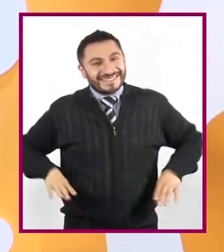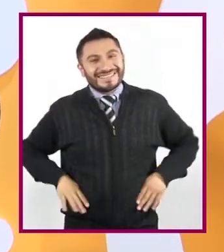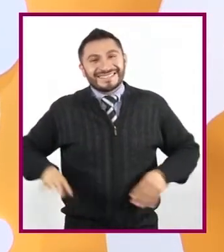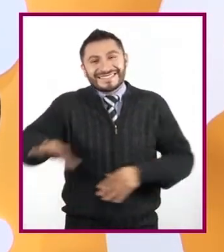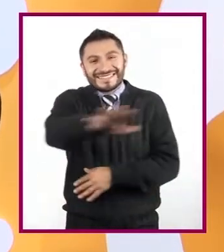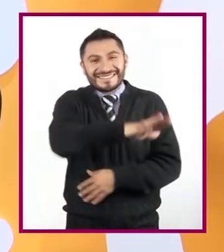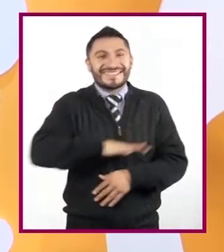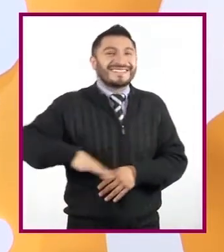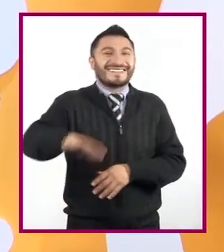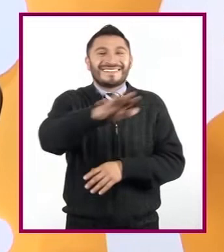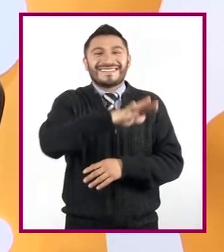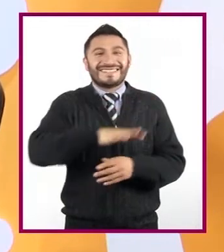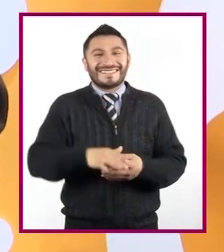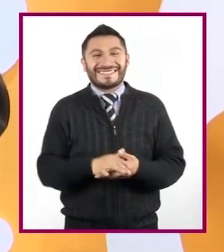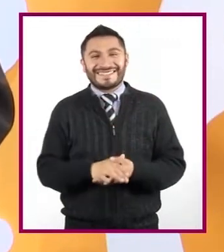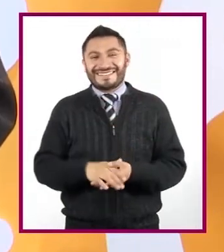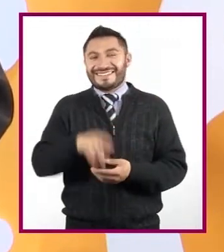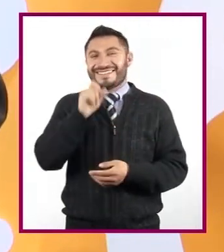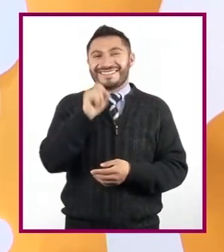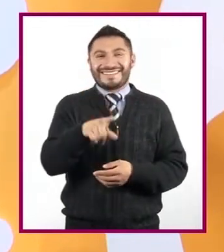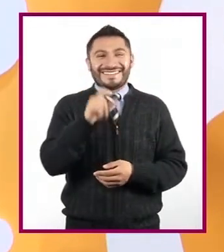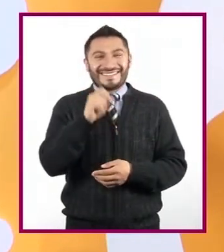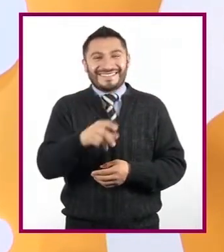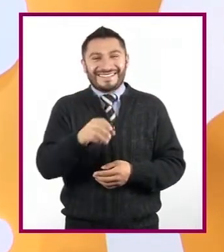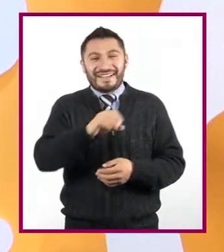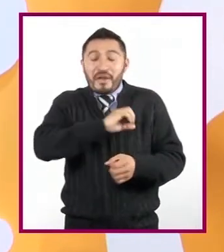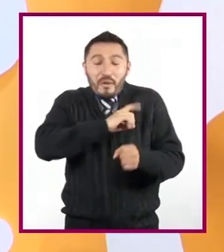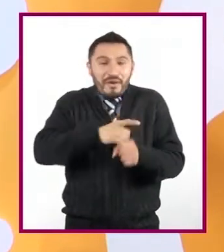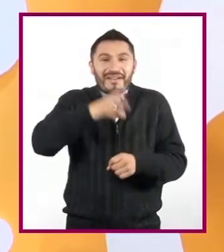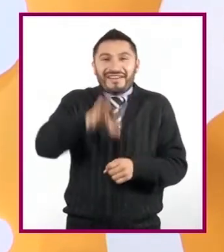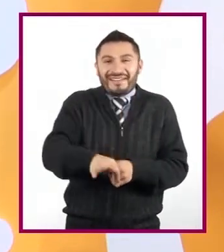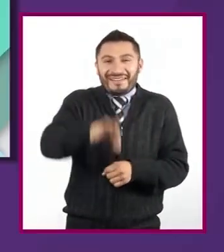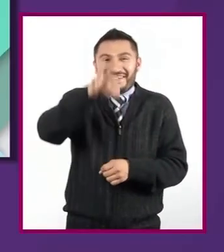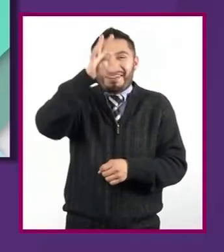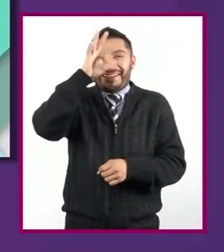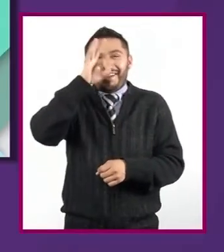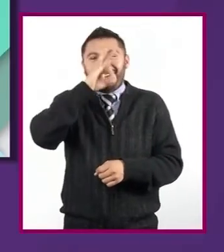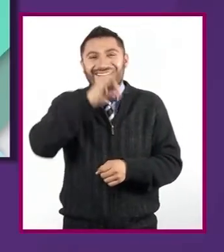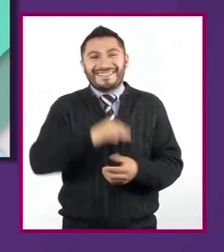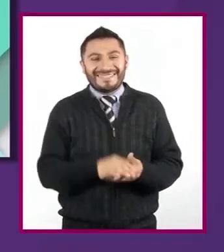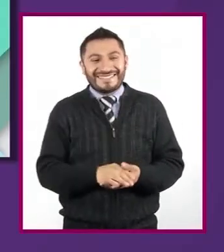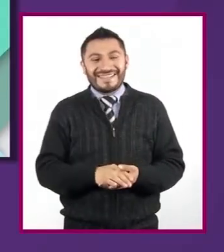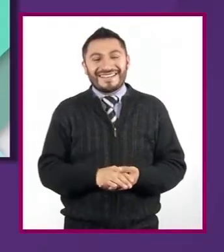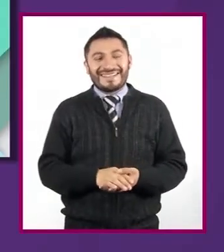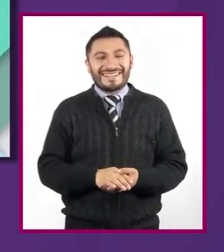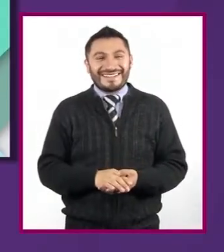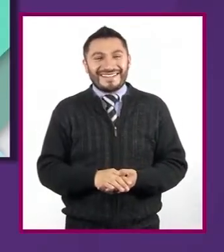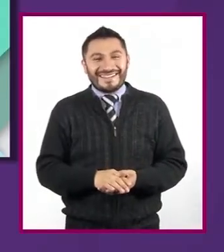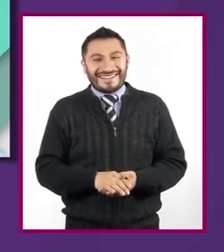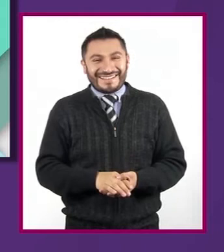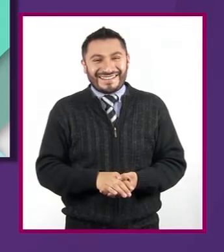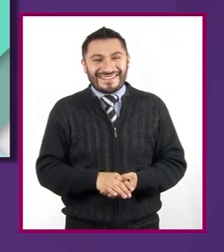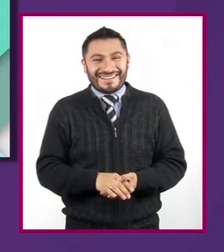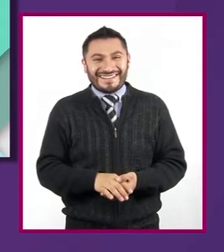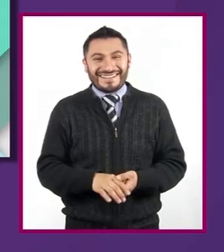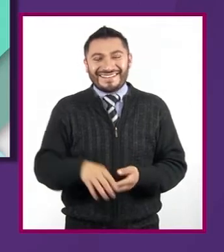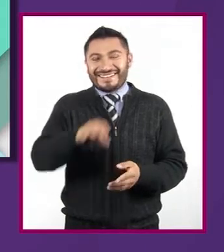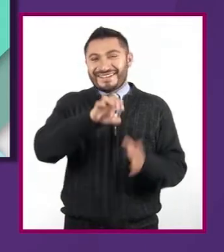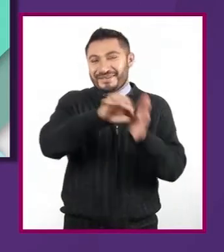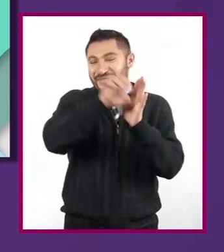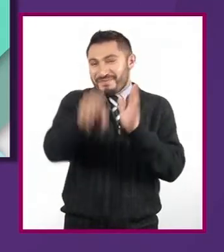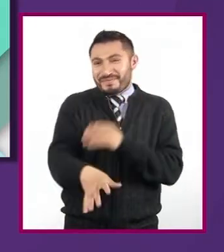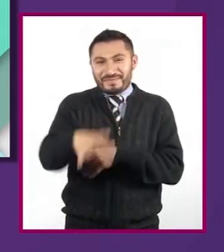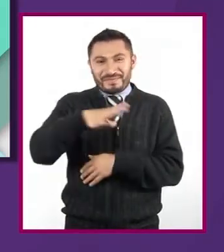población tiene la misma posibilidad de ser elegido al azar. Supongamos, tenemos una población de